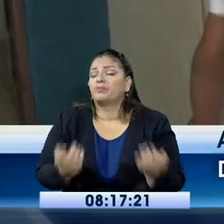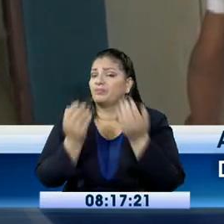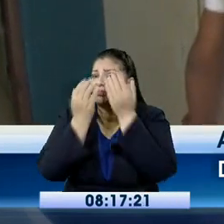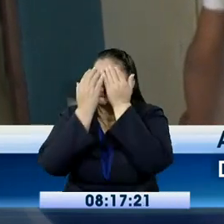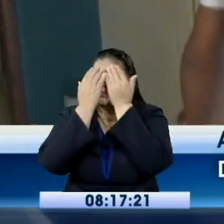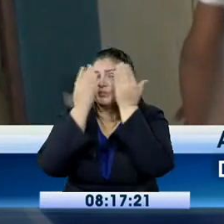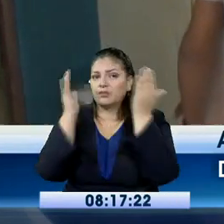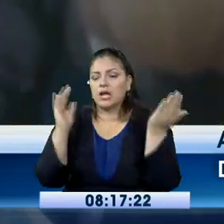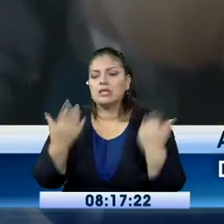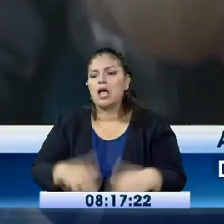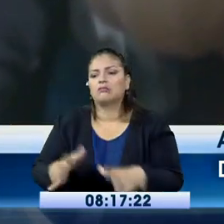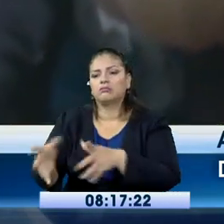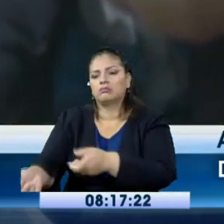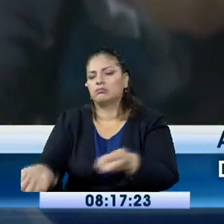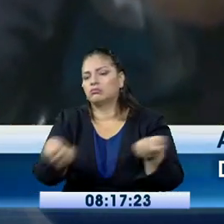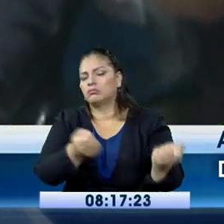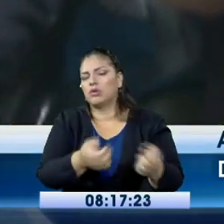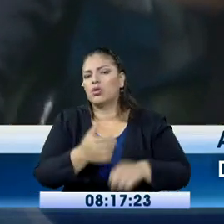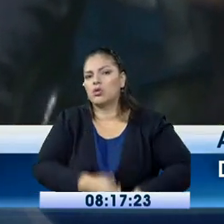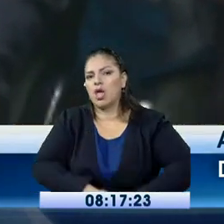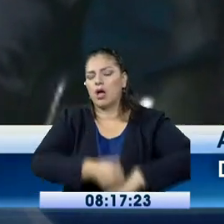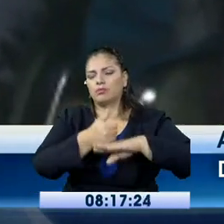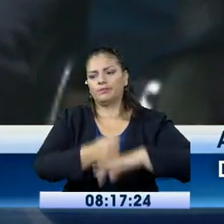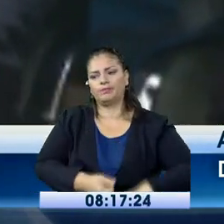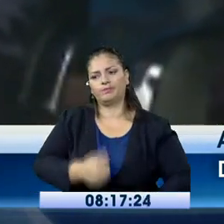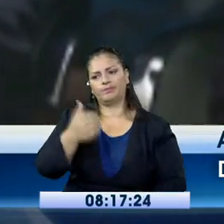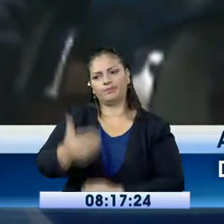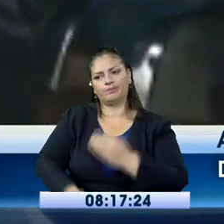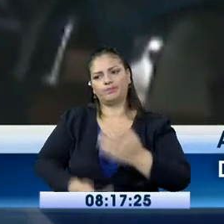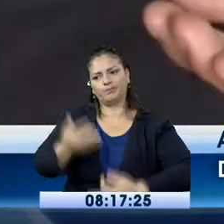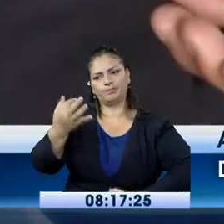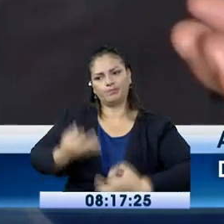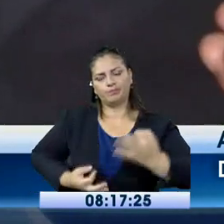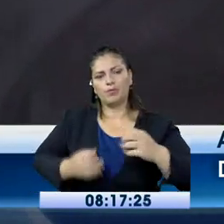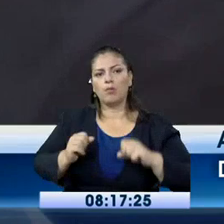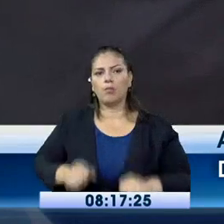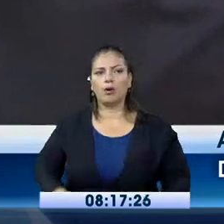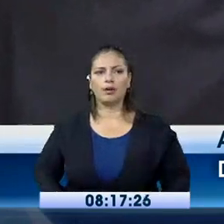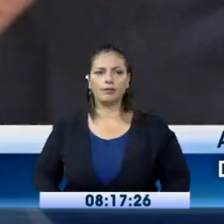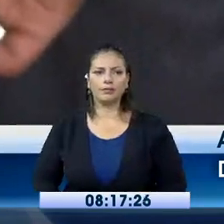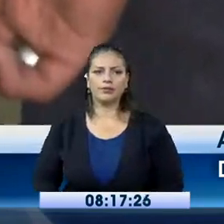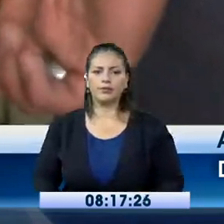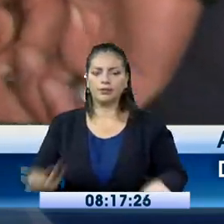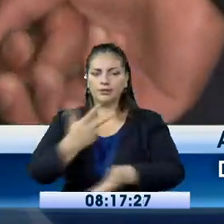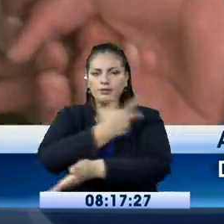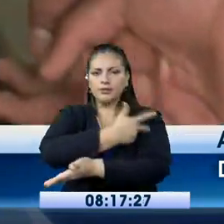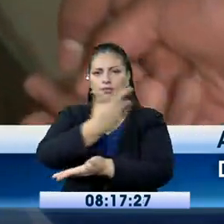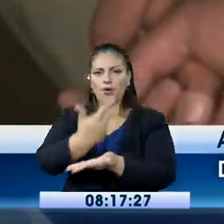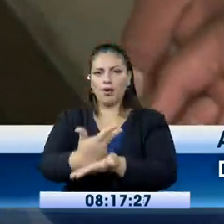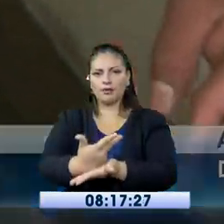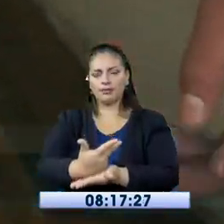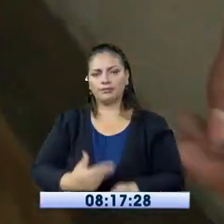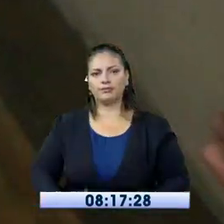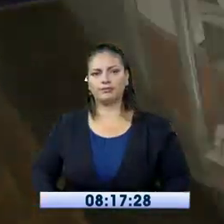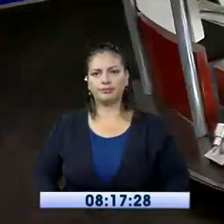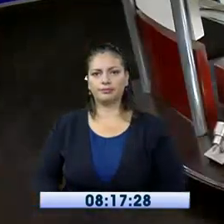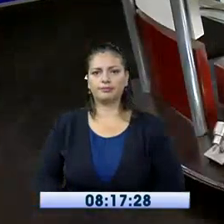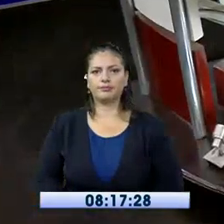de las autoridades para su proceso legal correspondiente. En Chimborazo informó Darwin Altamirano.